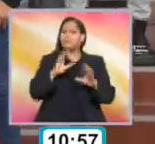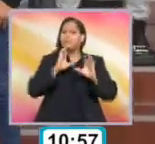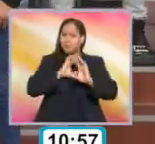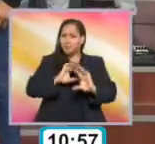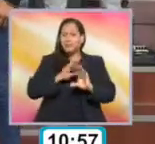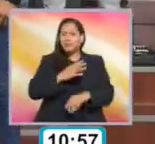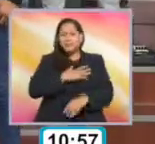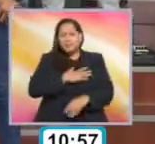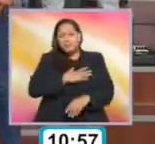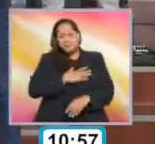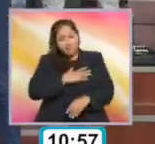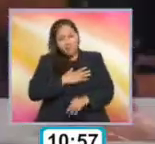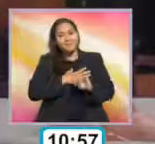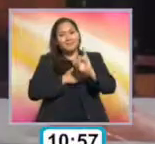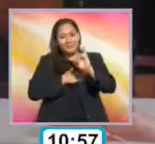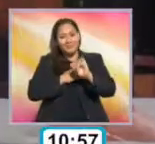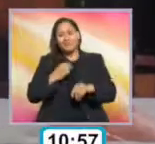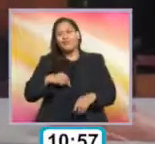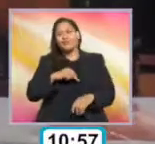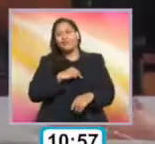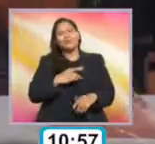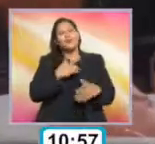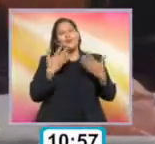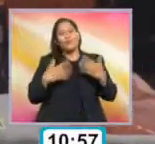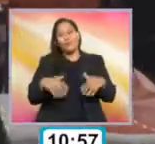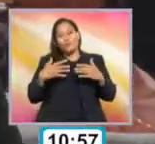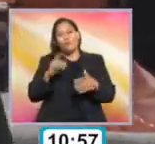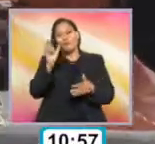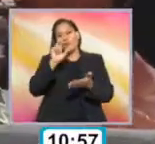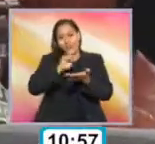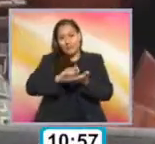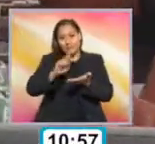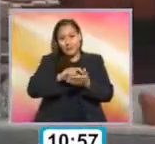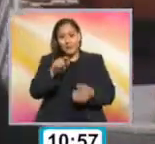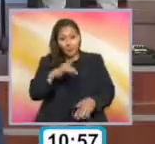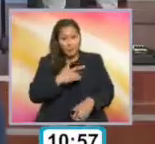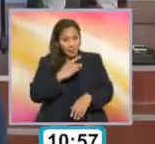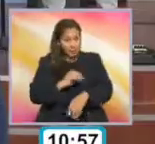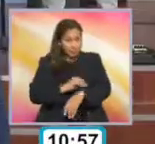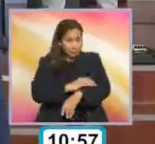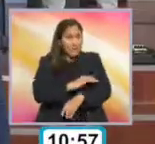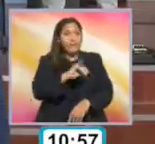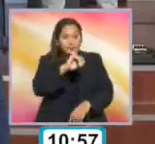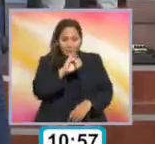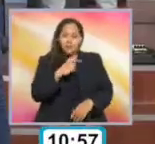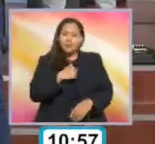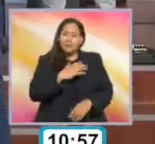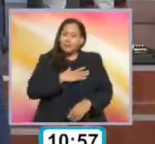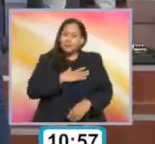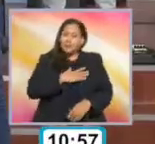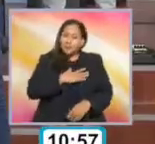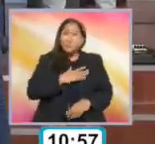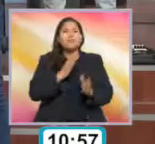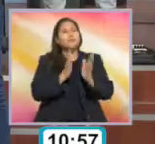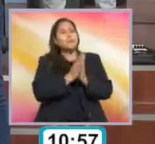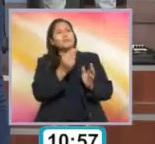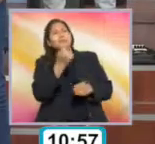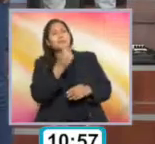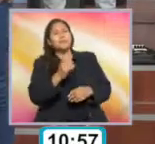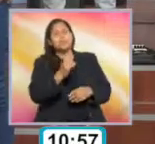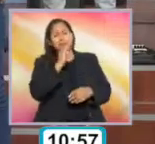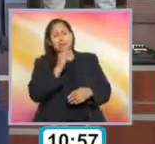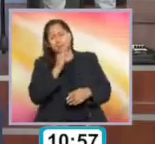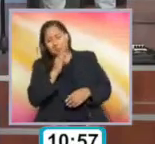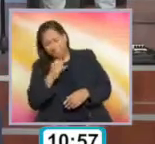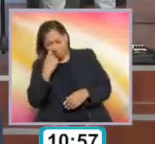bien llegadora. Sí, es que andábamos muy dolidos cuando la compusimos. ¿Te llegó? ¿Te llegó ¿A la quién? verdad? Dime. Sí, la verdad que sí. Ahorita pásenme algo, por favor, porque yo voy